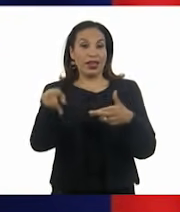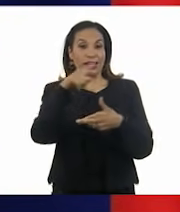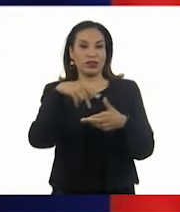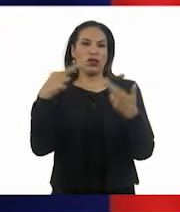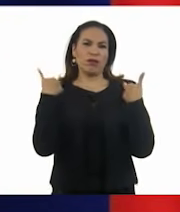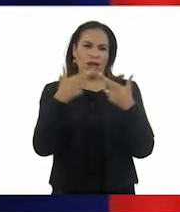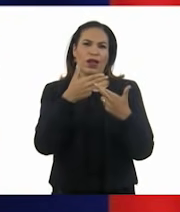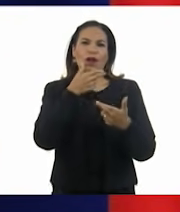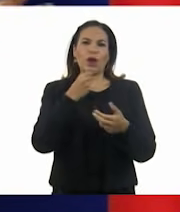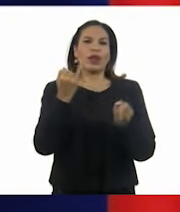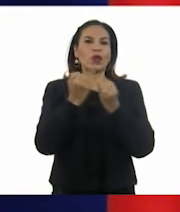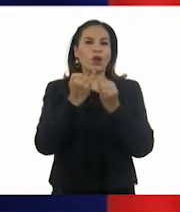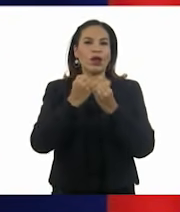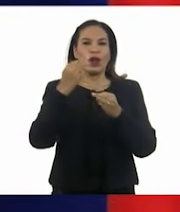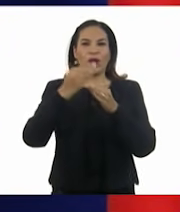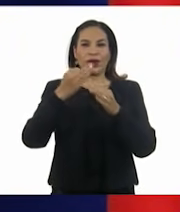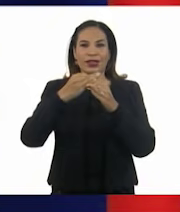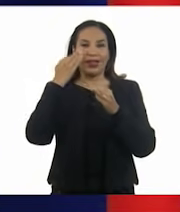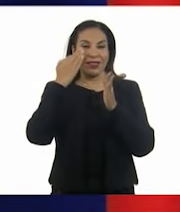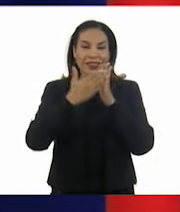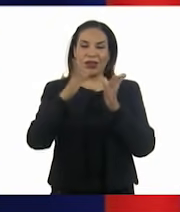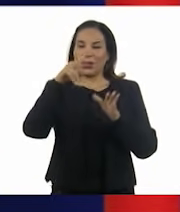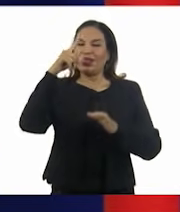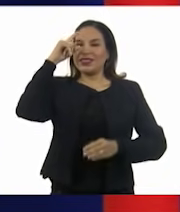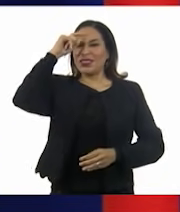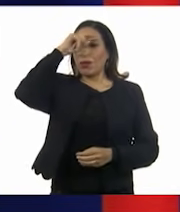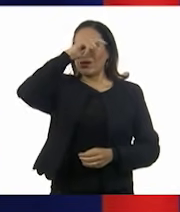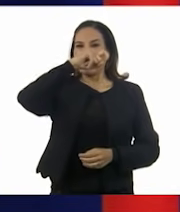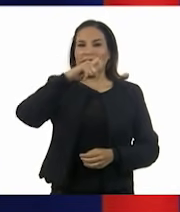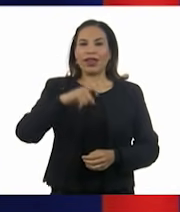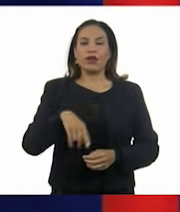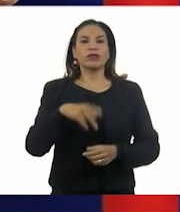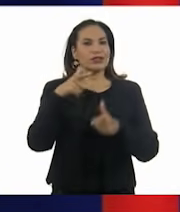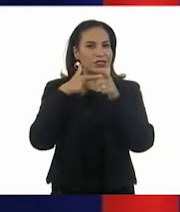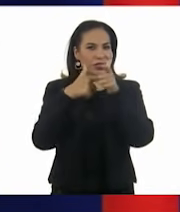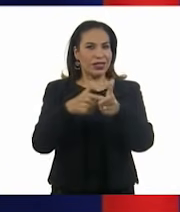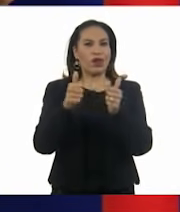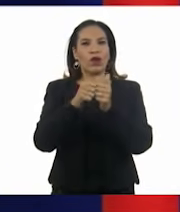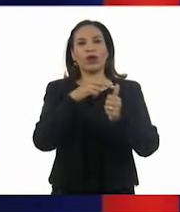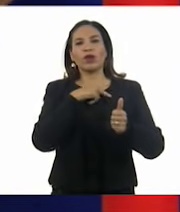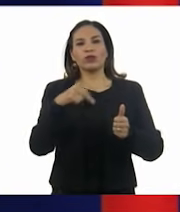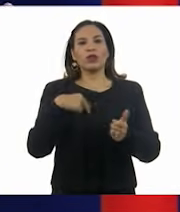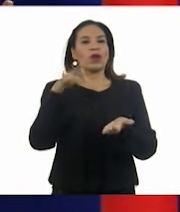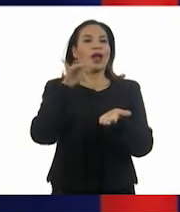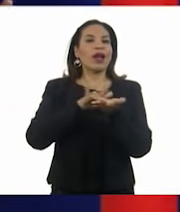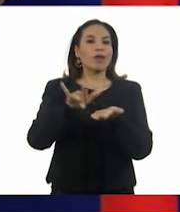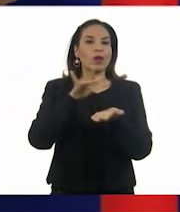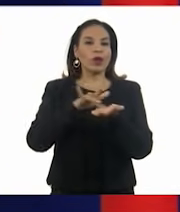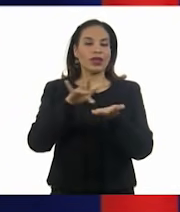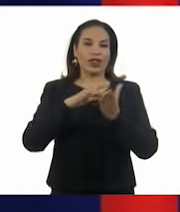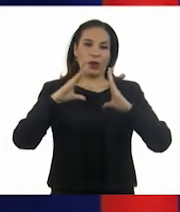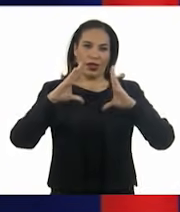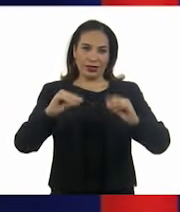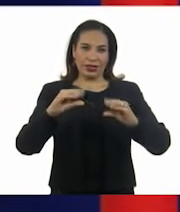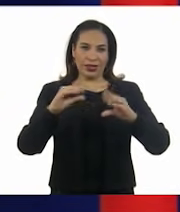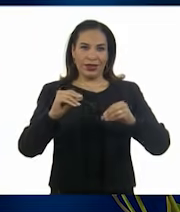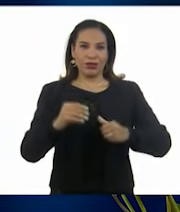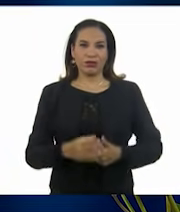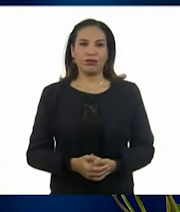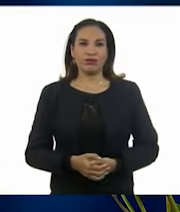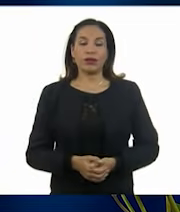a todos los maestros que están en estos tiempos tan complicados y siguen con nosotros apoyando y enseñando.